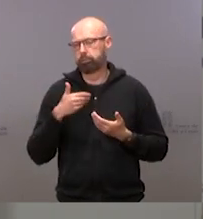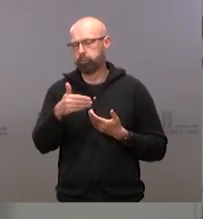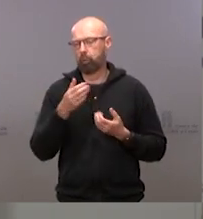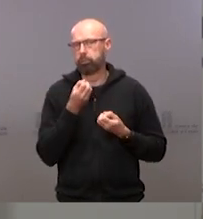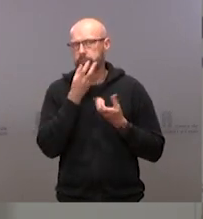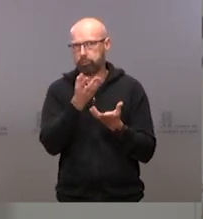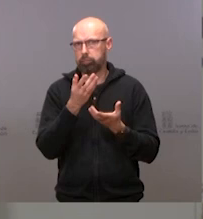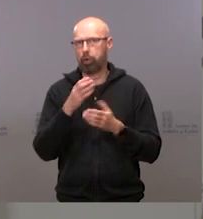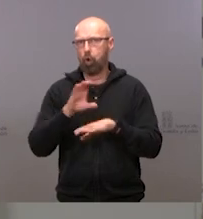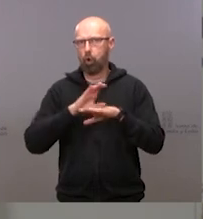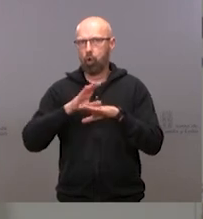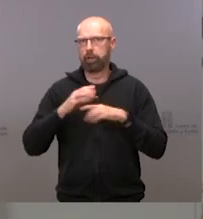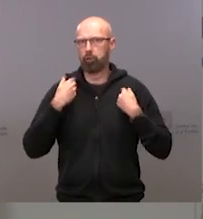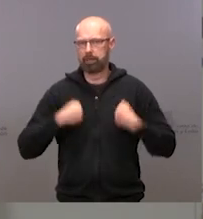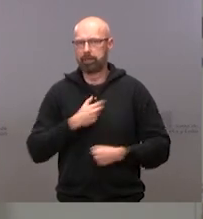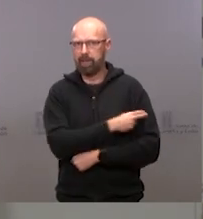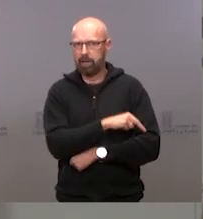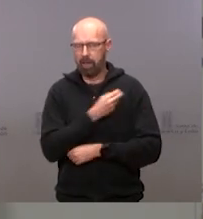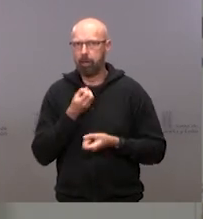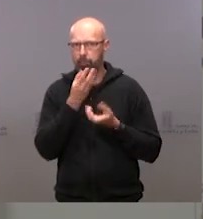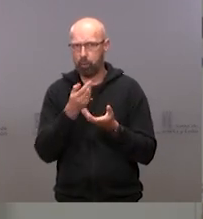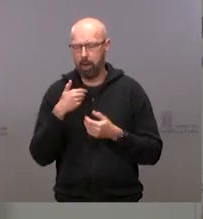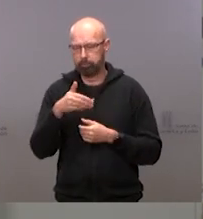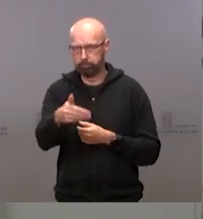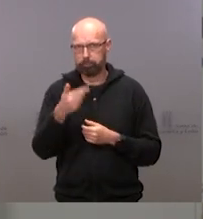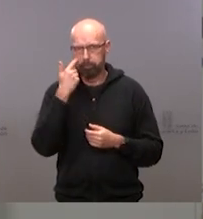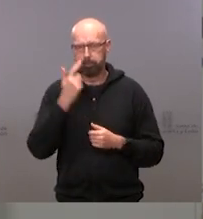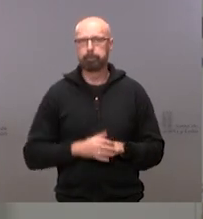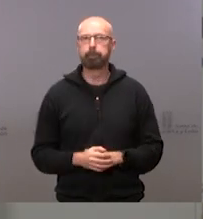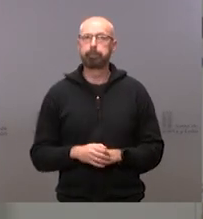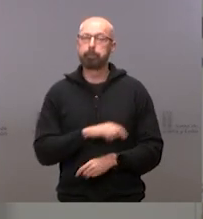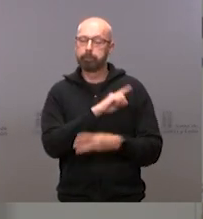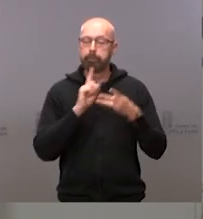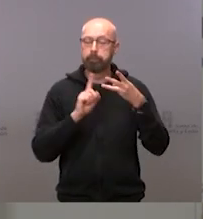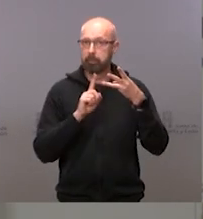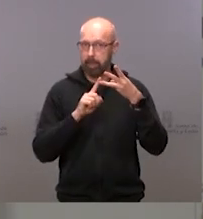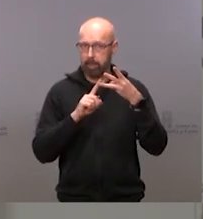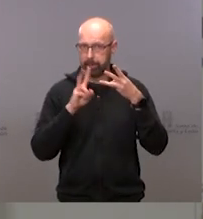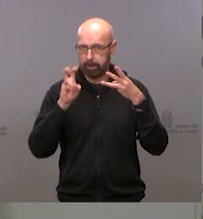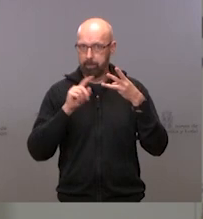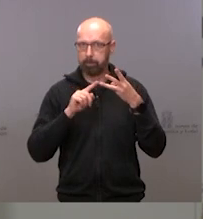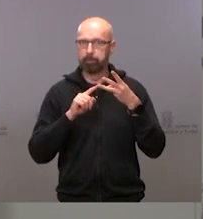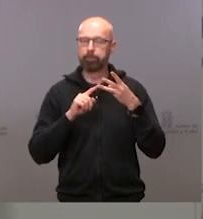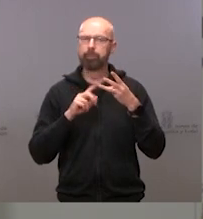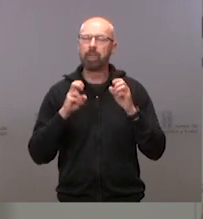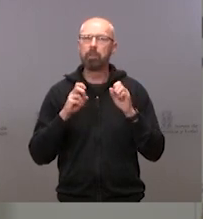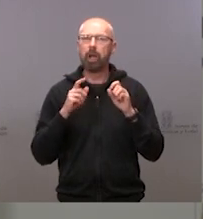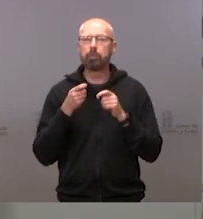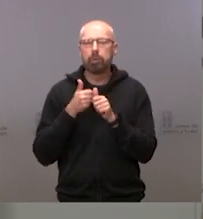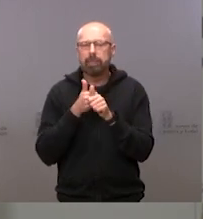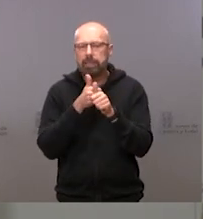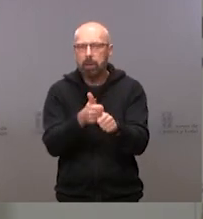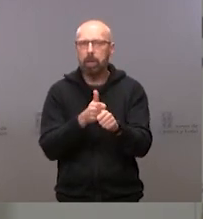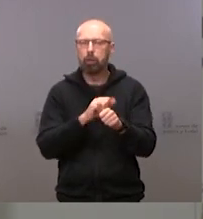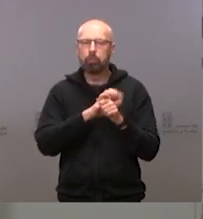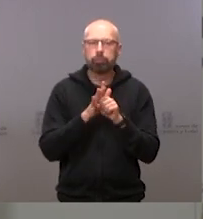consejero de sanidad en los próximos días tercer punto refuerzo del rastreo hemos